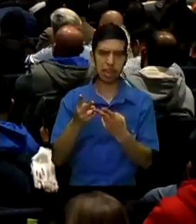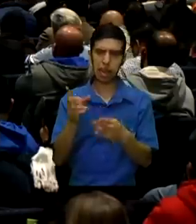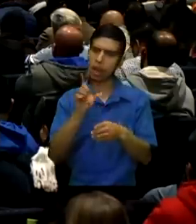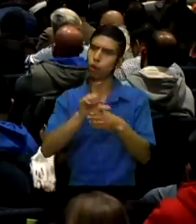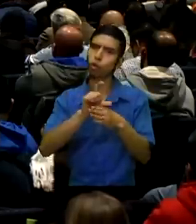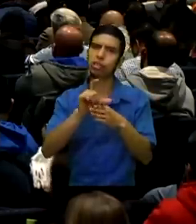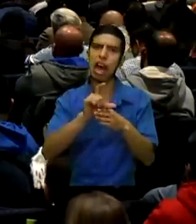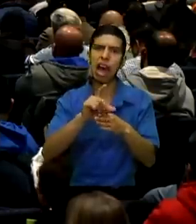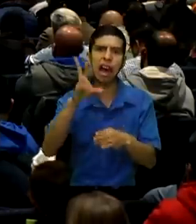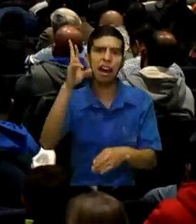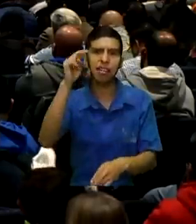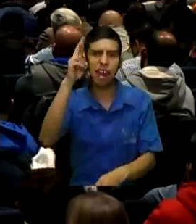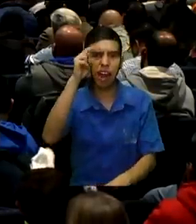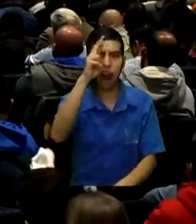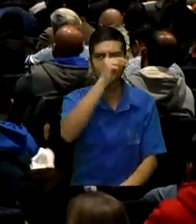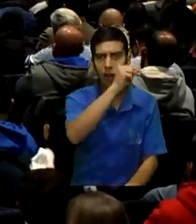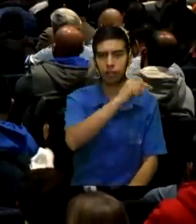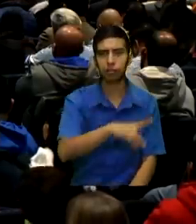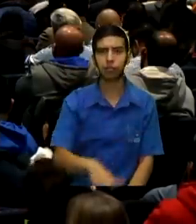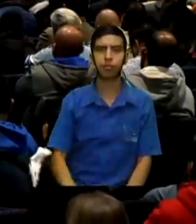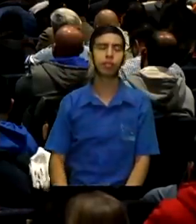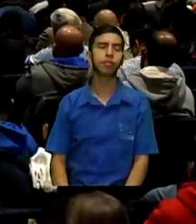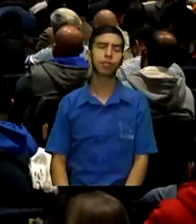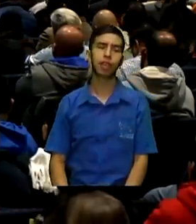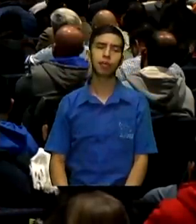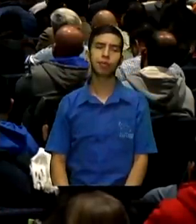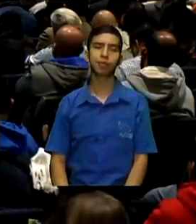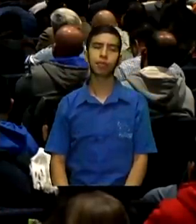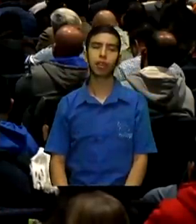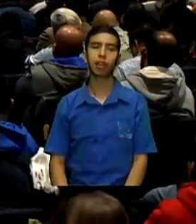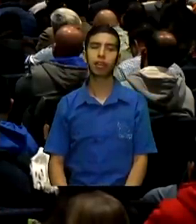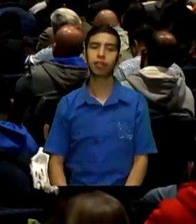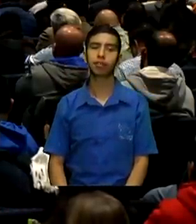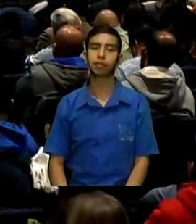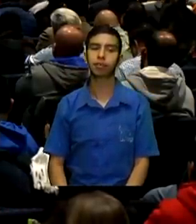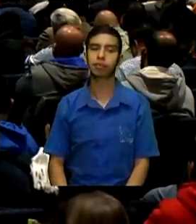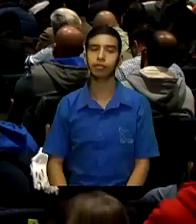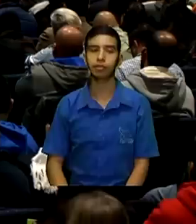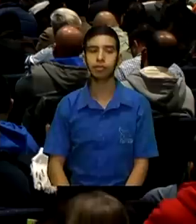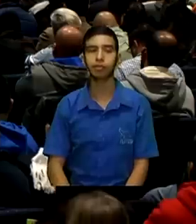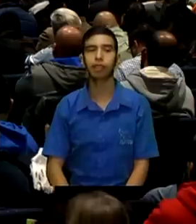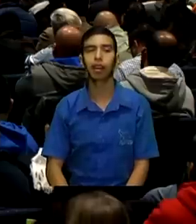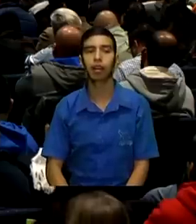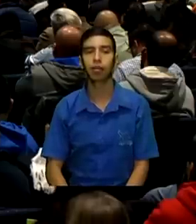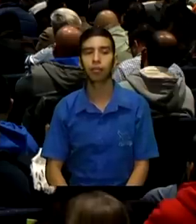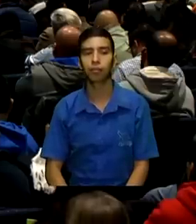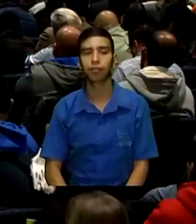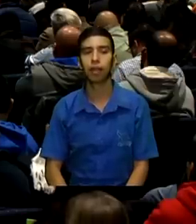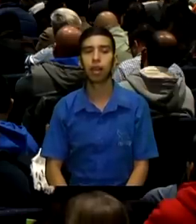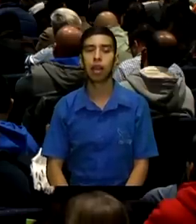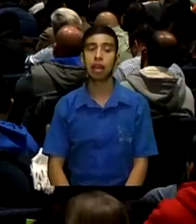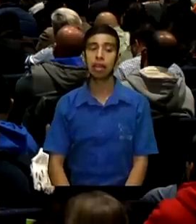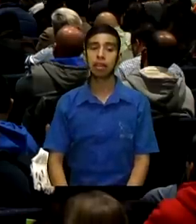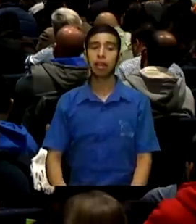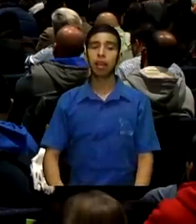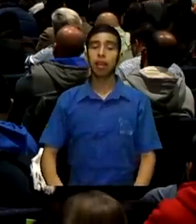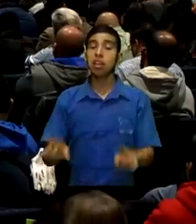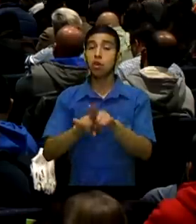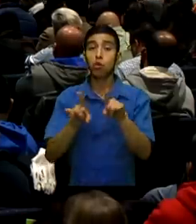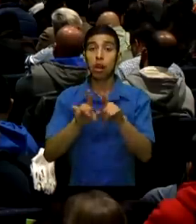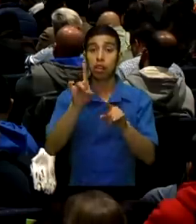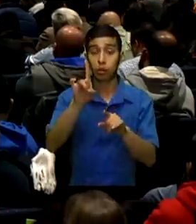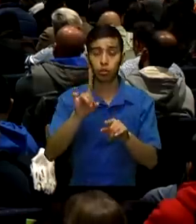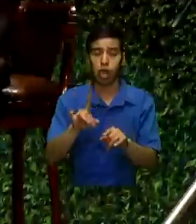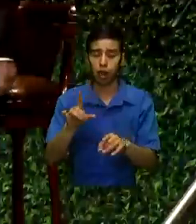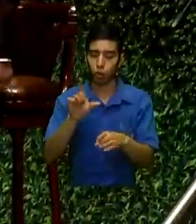Y así dice en el libro de los Hechos: ya vino esta plaga, dice una versión, que asola el mundo entero